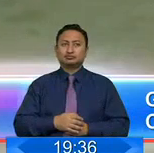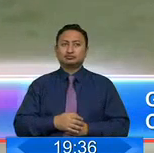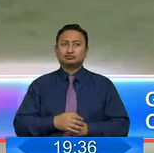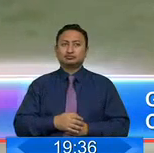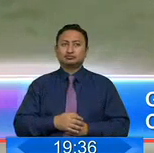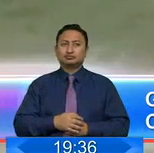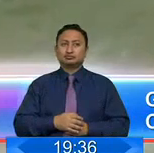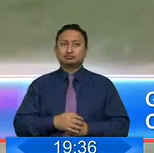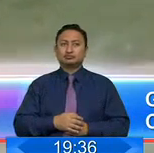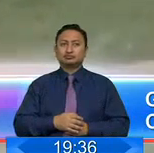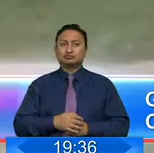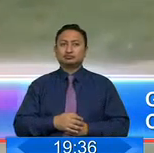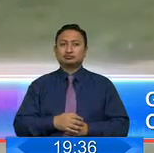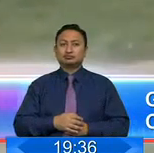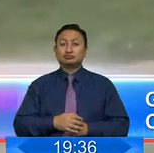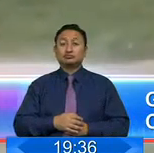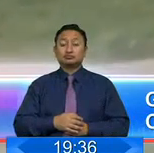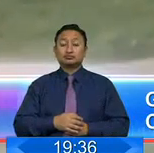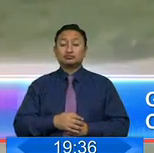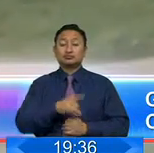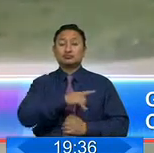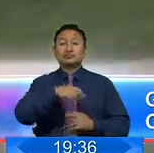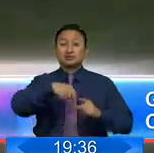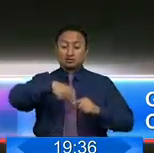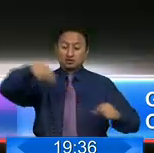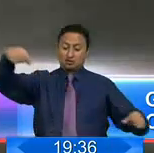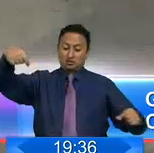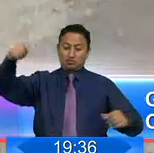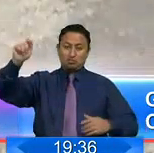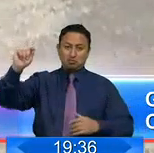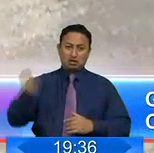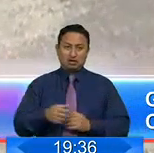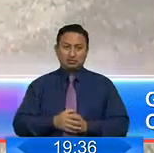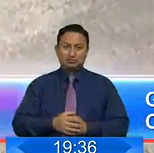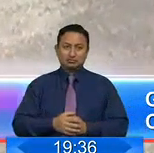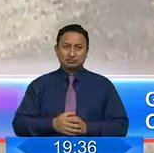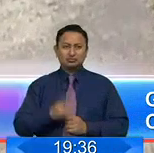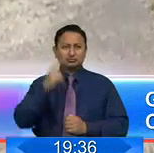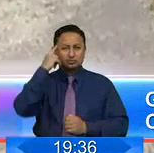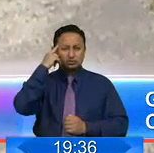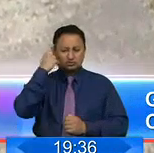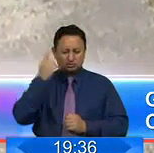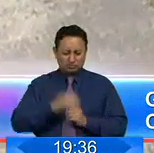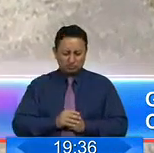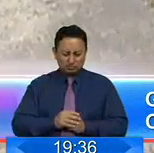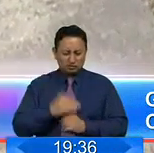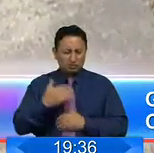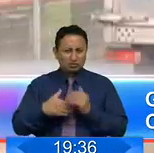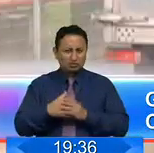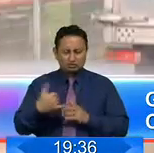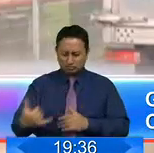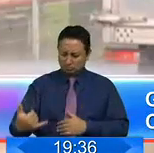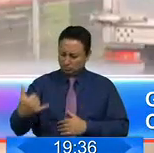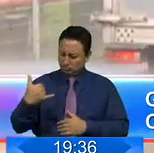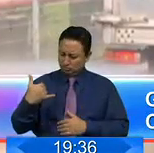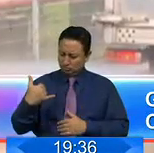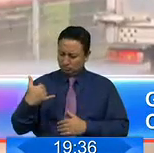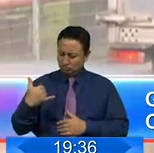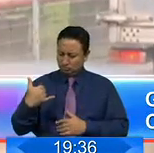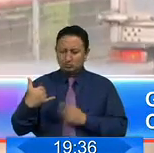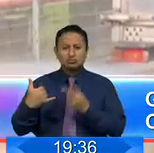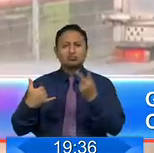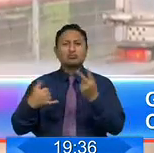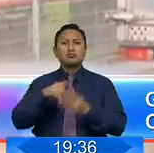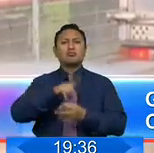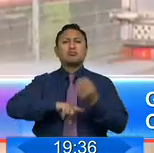Llevó un machete, ¿no? Puede ser ese malo. Presentían algo y luego recibieron la fatal noticia. Habían asesinado a los hermanos